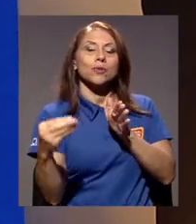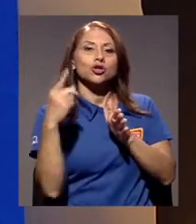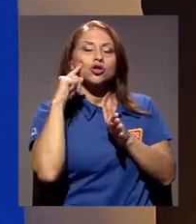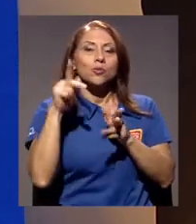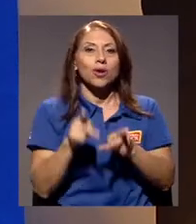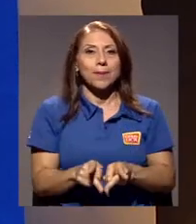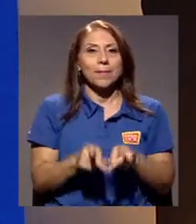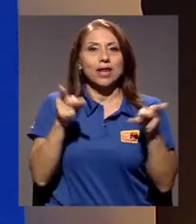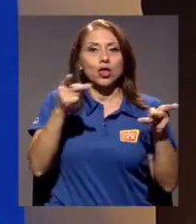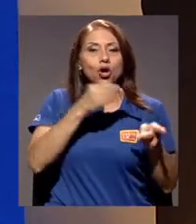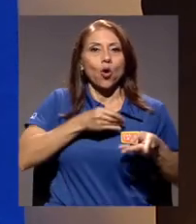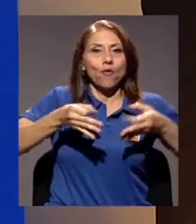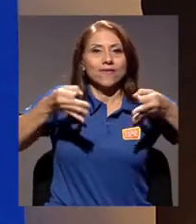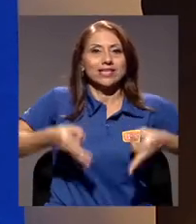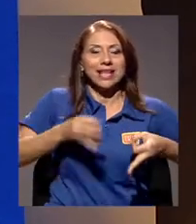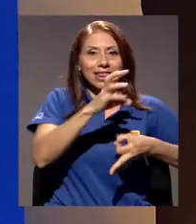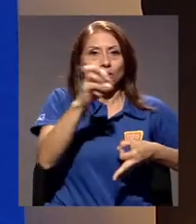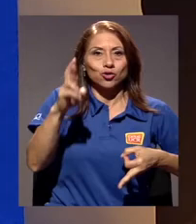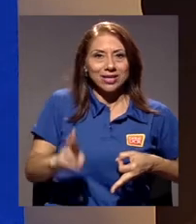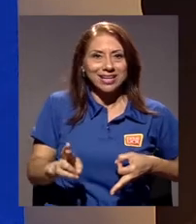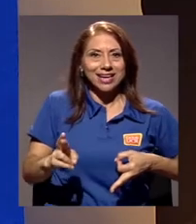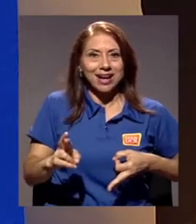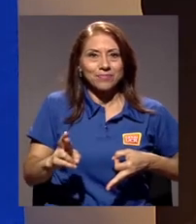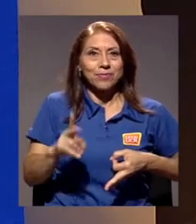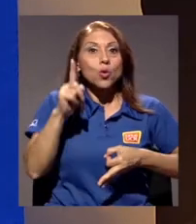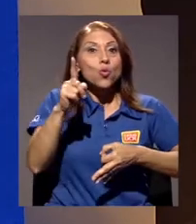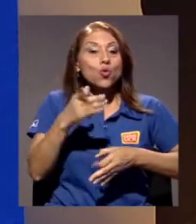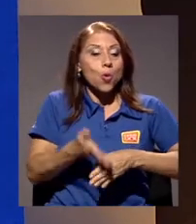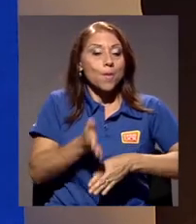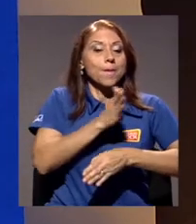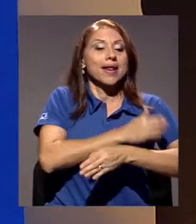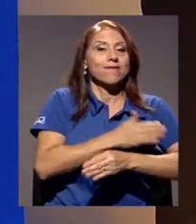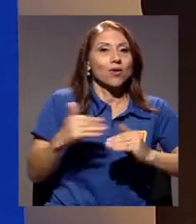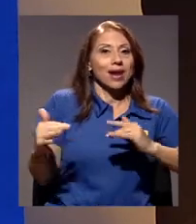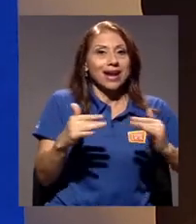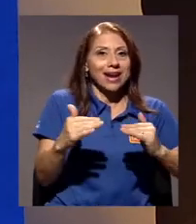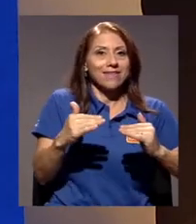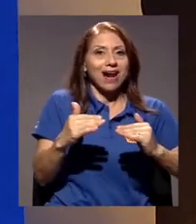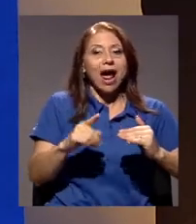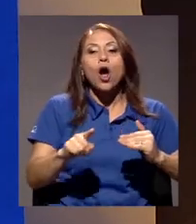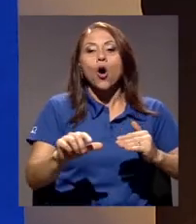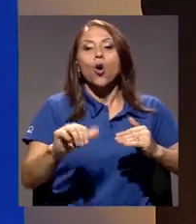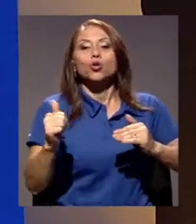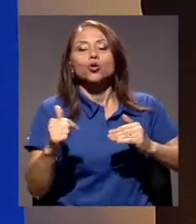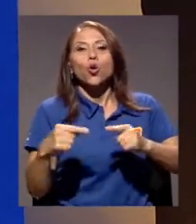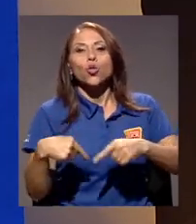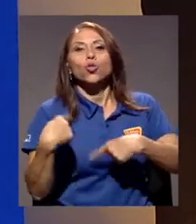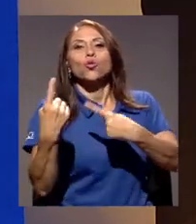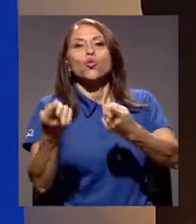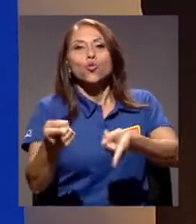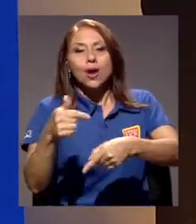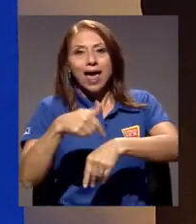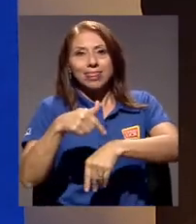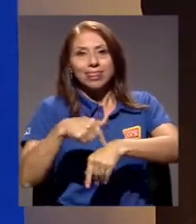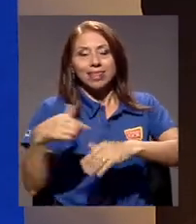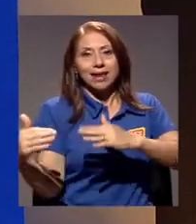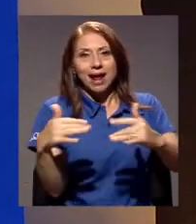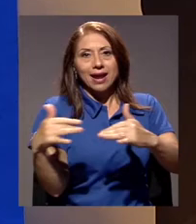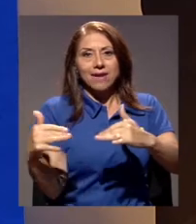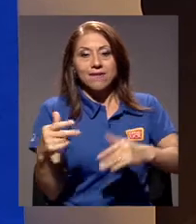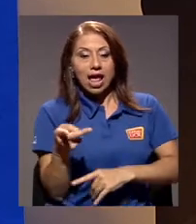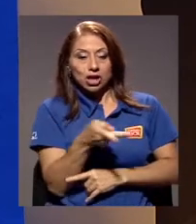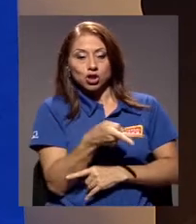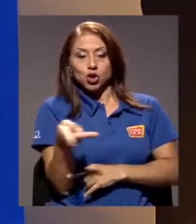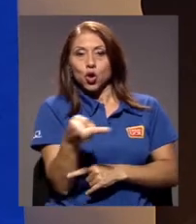y uno previo a la guerra y el otro durante la guerra de manera que son dos aportes ideológicos